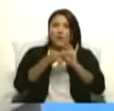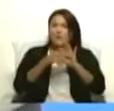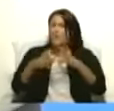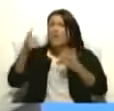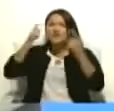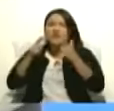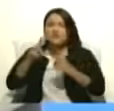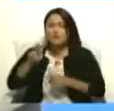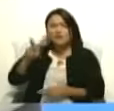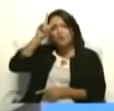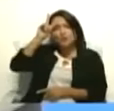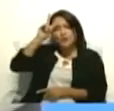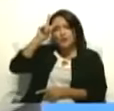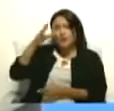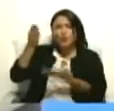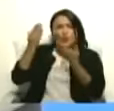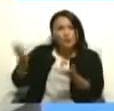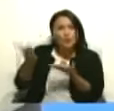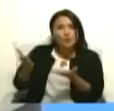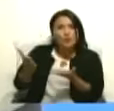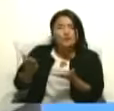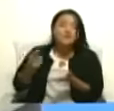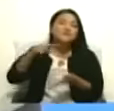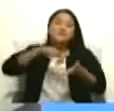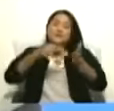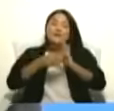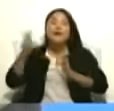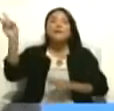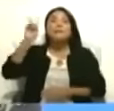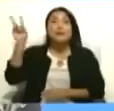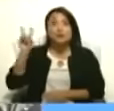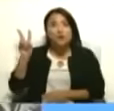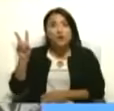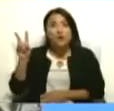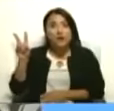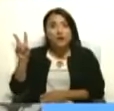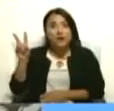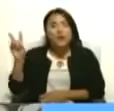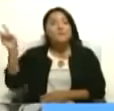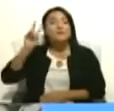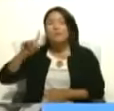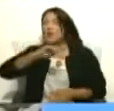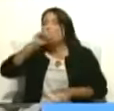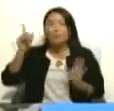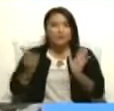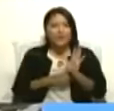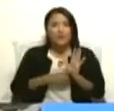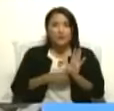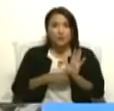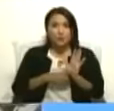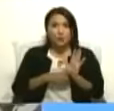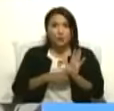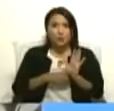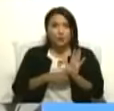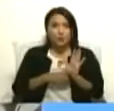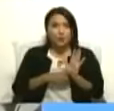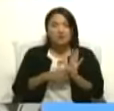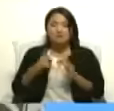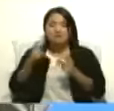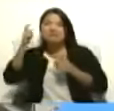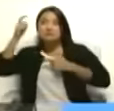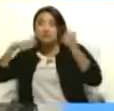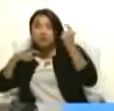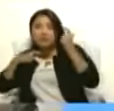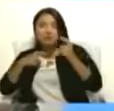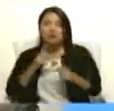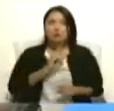cu chavismo fue Venezuela fue Venezuela toda Venezuela esto no er una elección de chavistas y anti